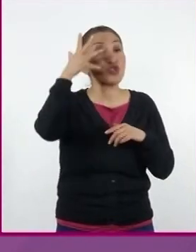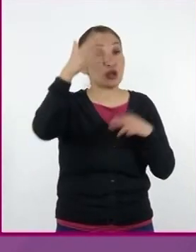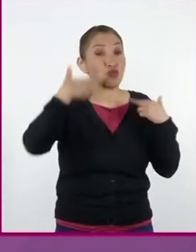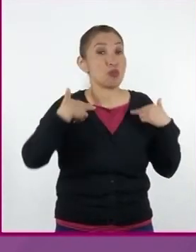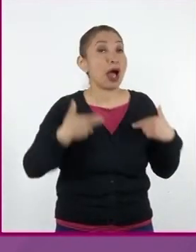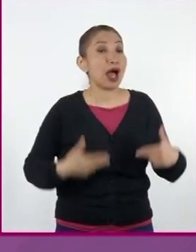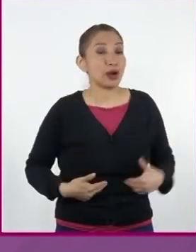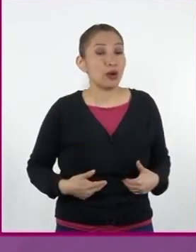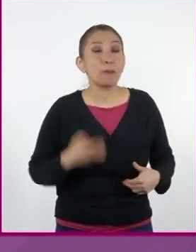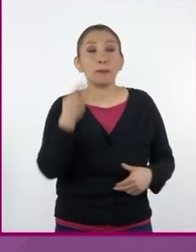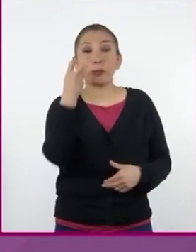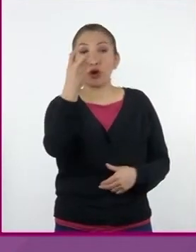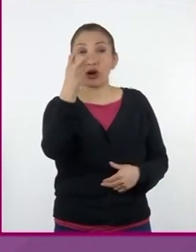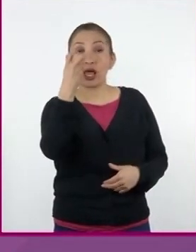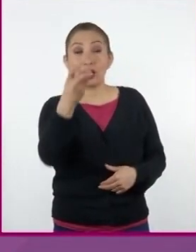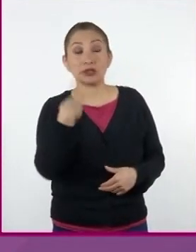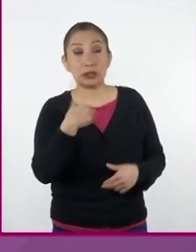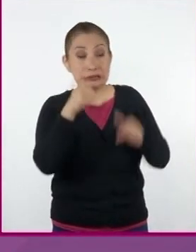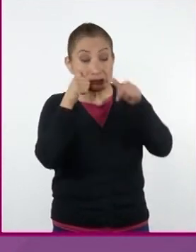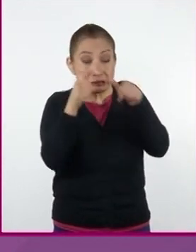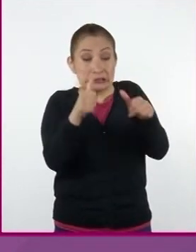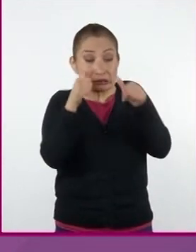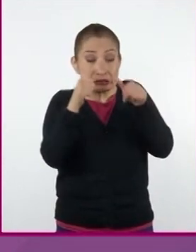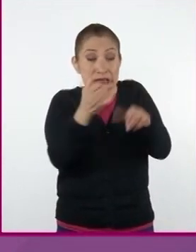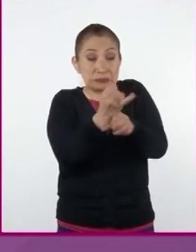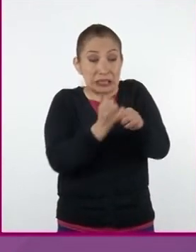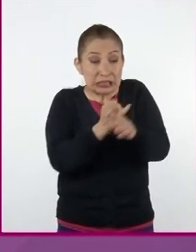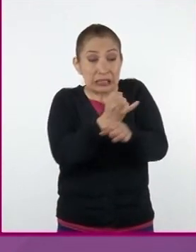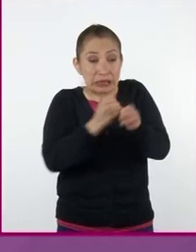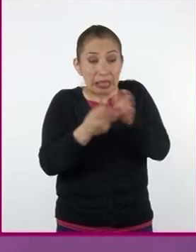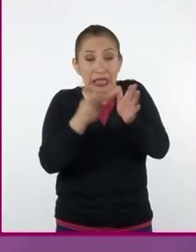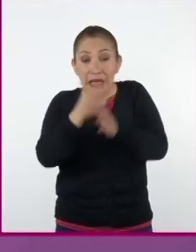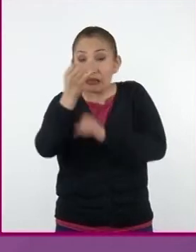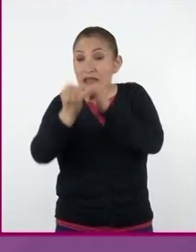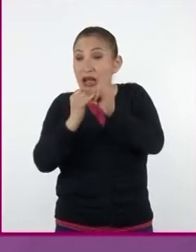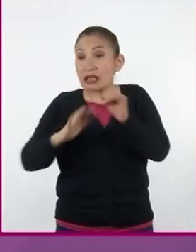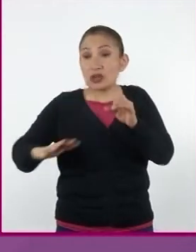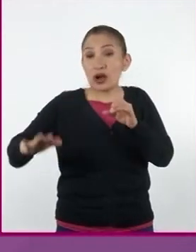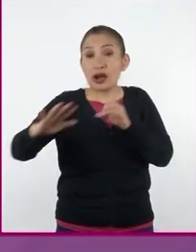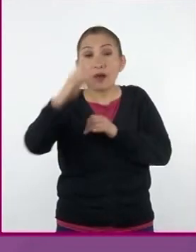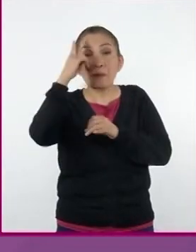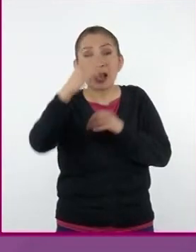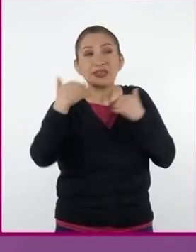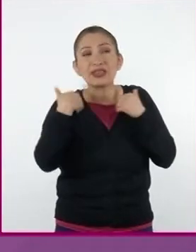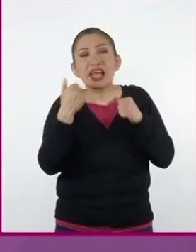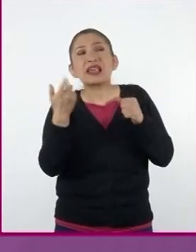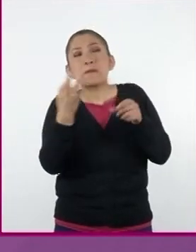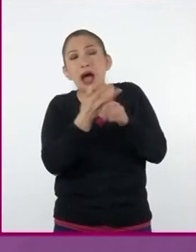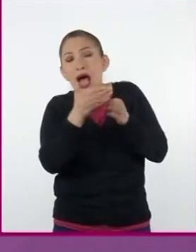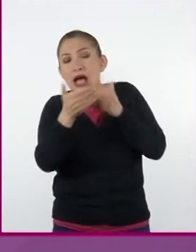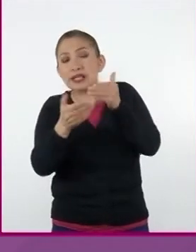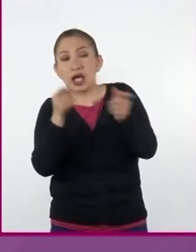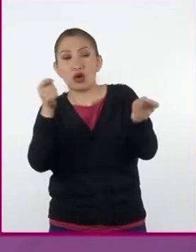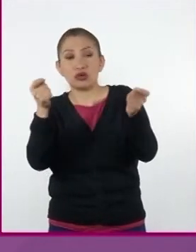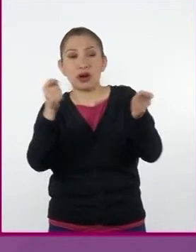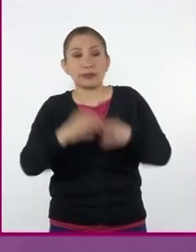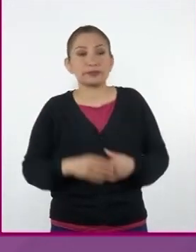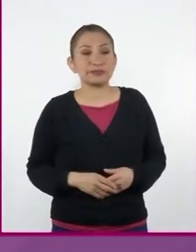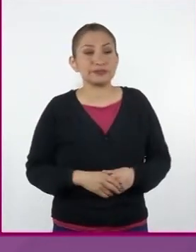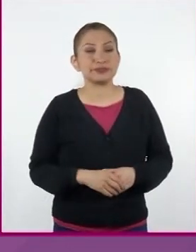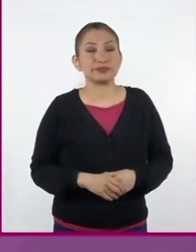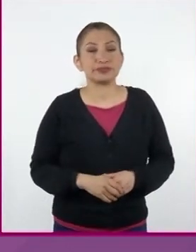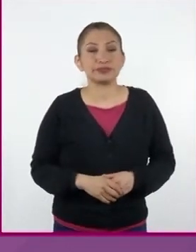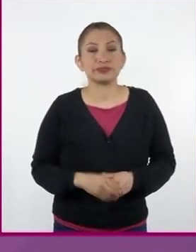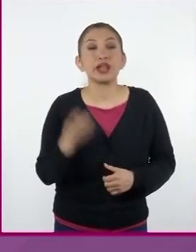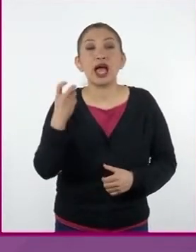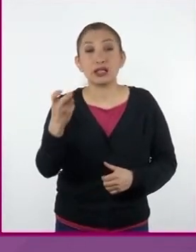humanidad. Por ello, ocupa buena parte de las investigaciones a nivel internacional para comprender el fenómeno y controlarlo.